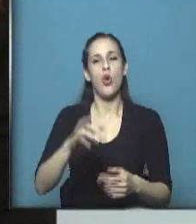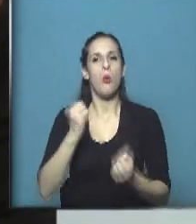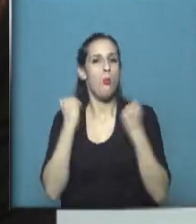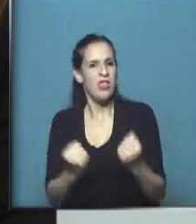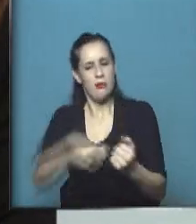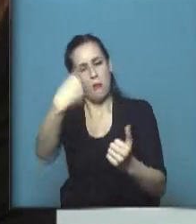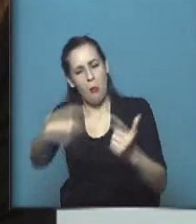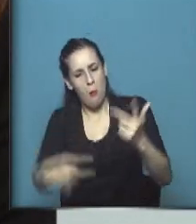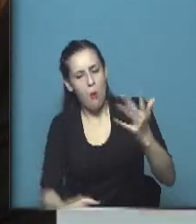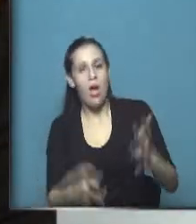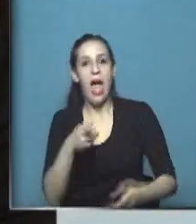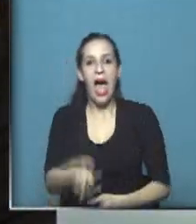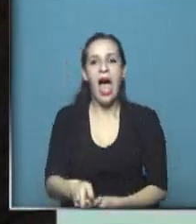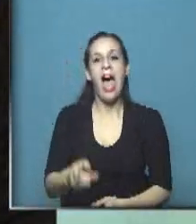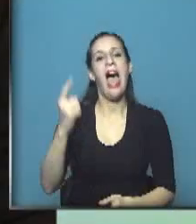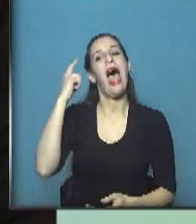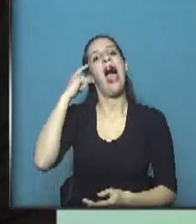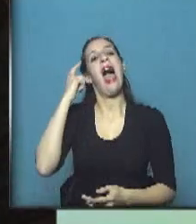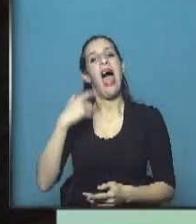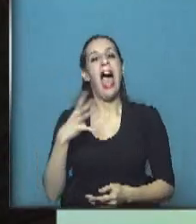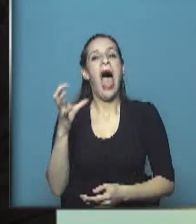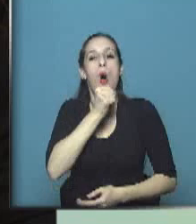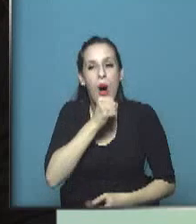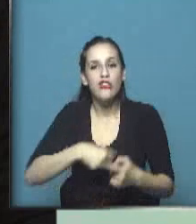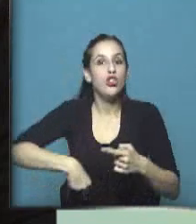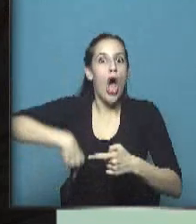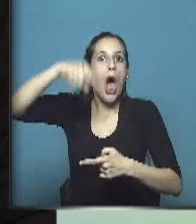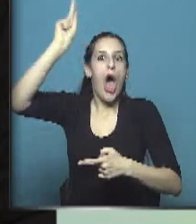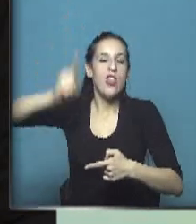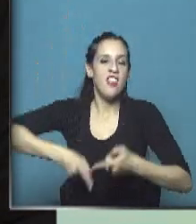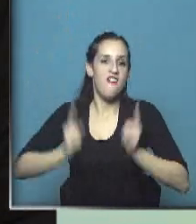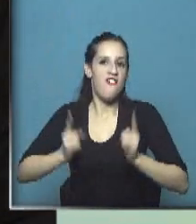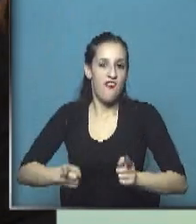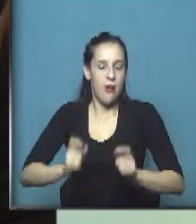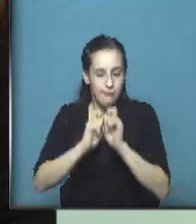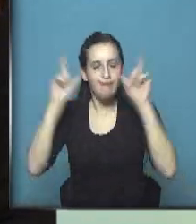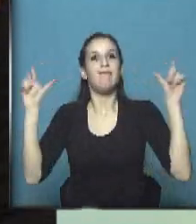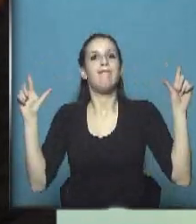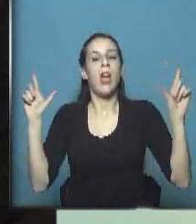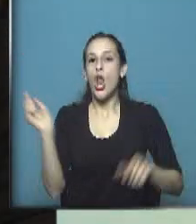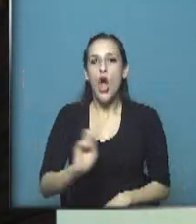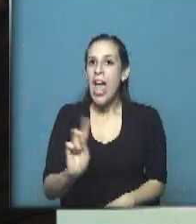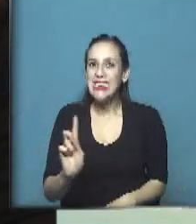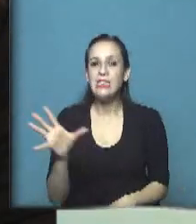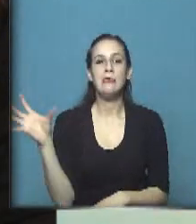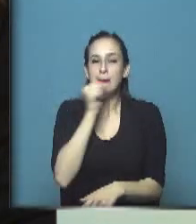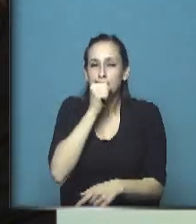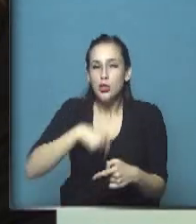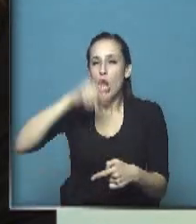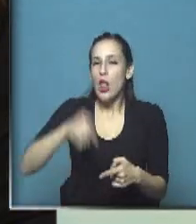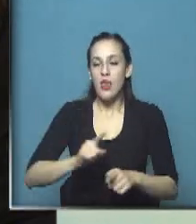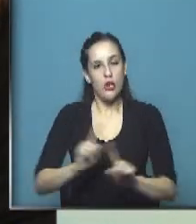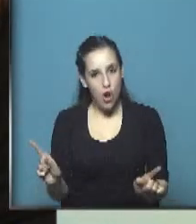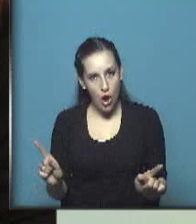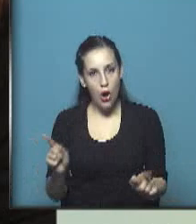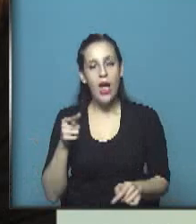de esa manera voy a poder soportar el día que me propuse. No es soportar el día que puedo, sino